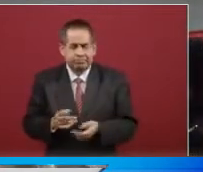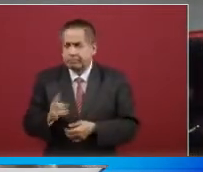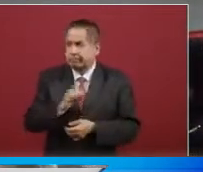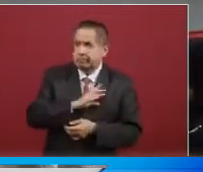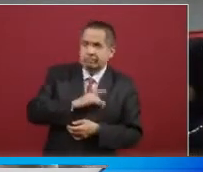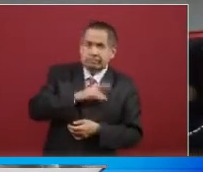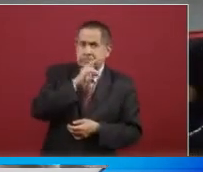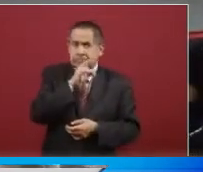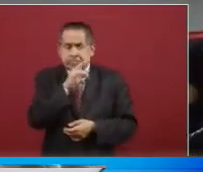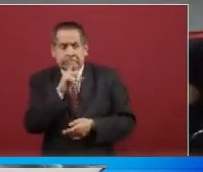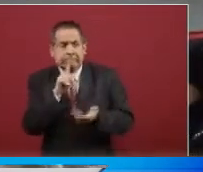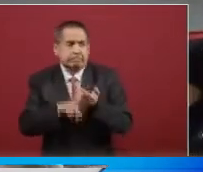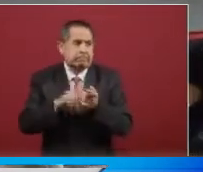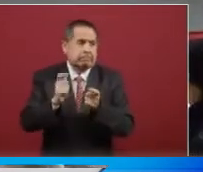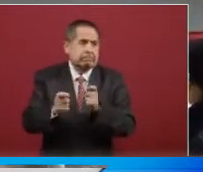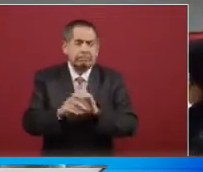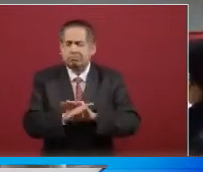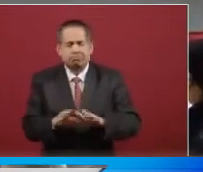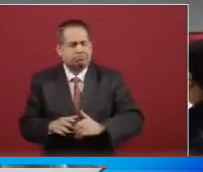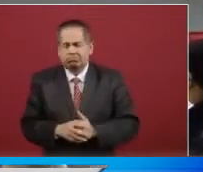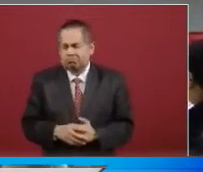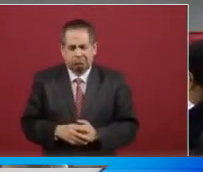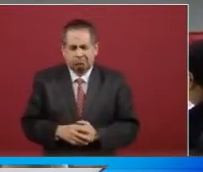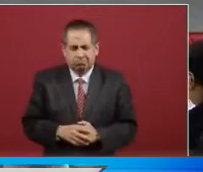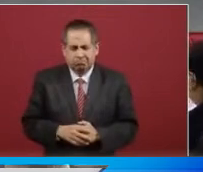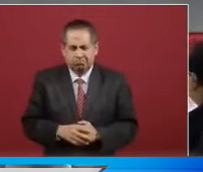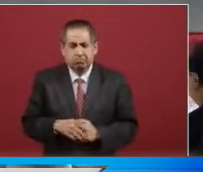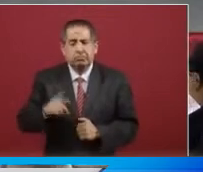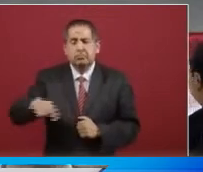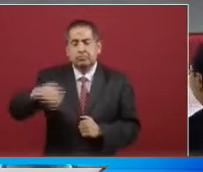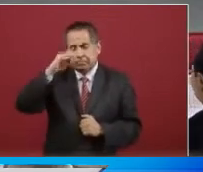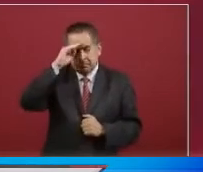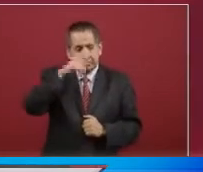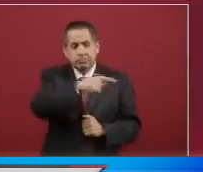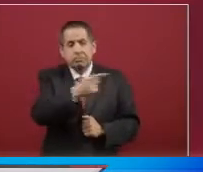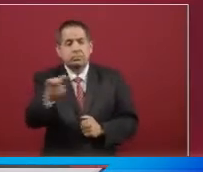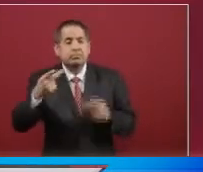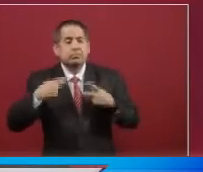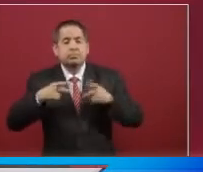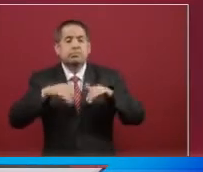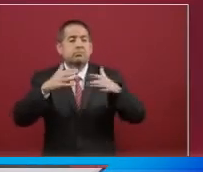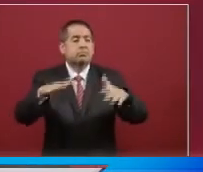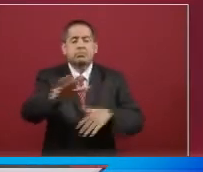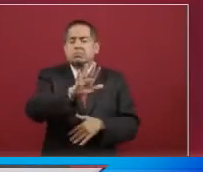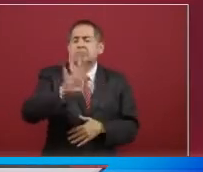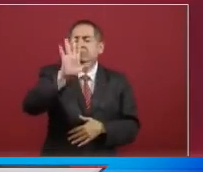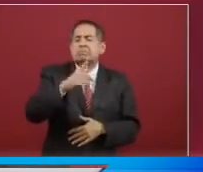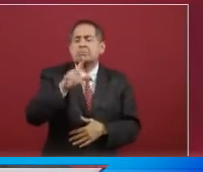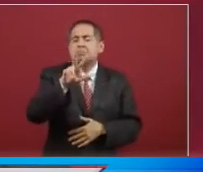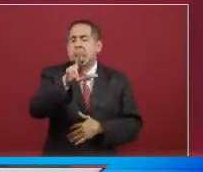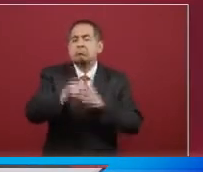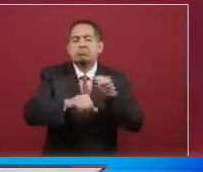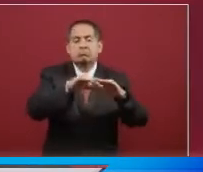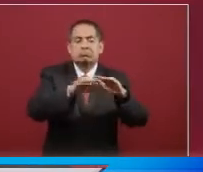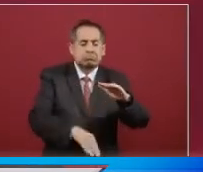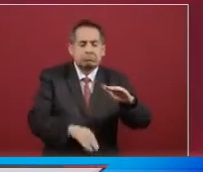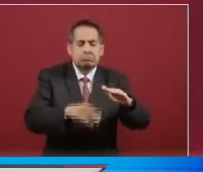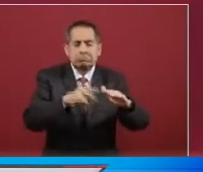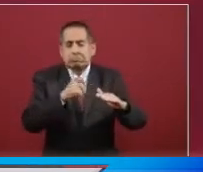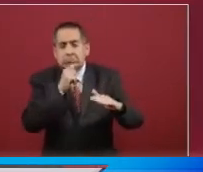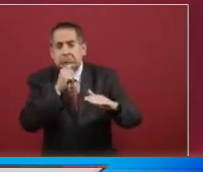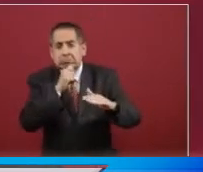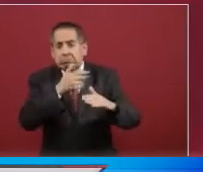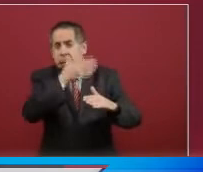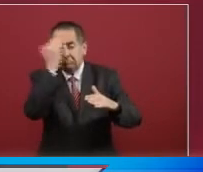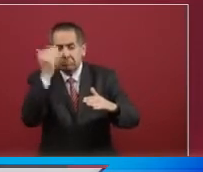la discusión en el Senado y el que aparezca el presidente en funciones en la boleta. La visión de la oposición es que se aniquilaría el pluripartidismo,